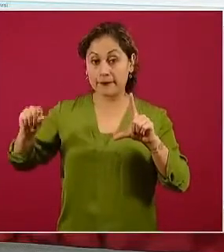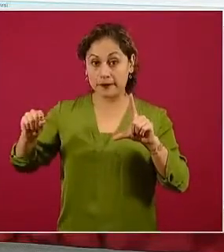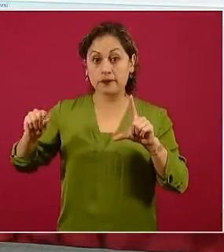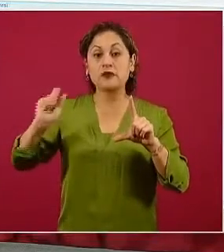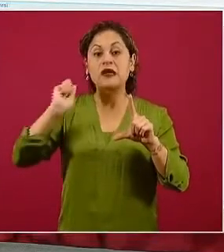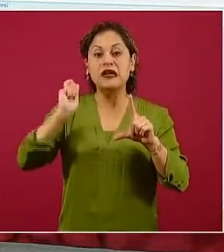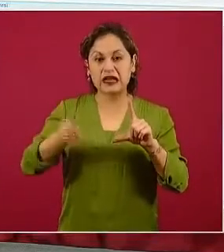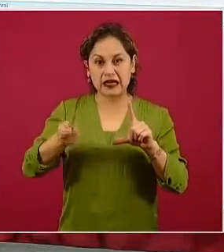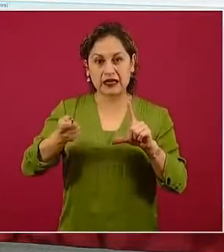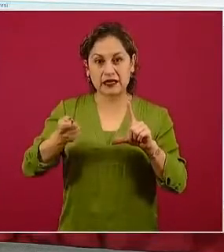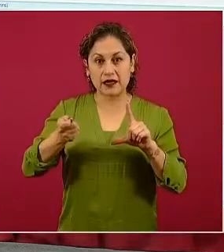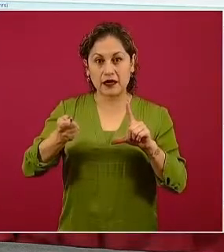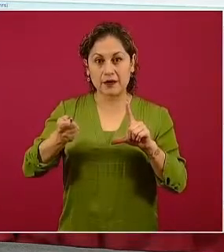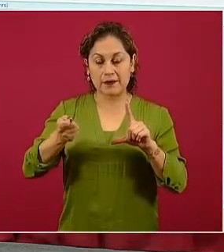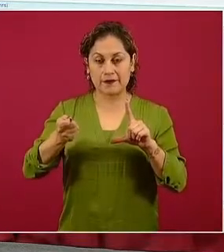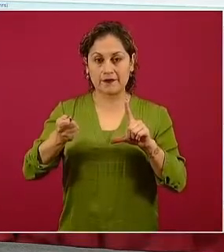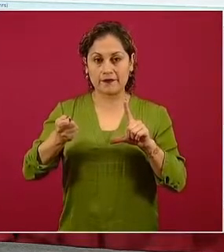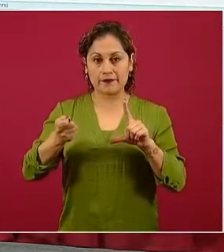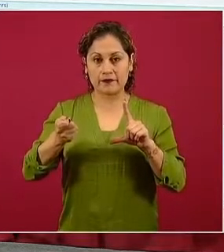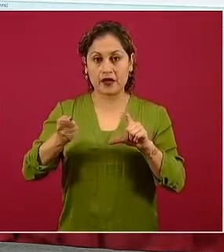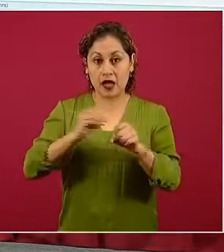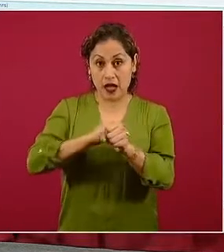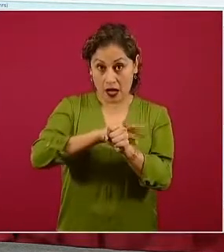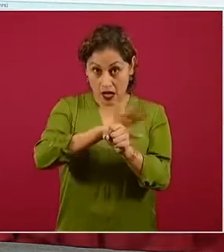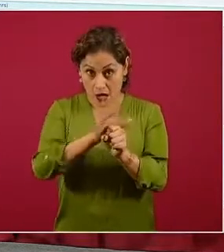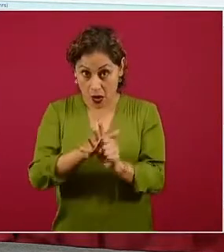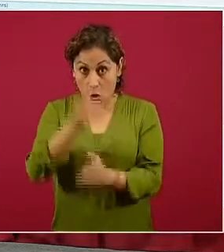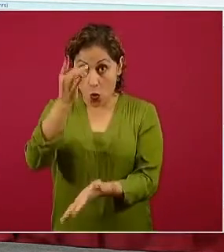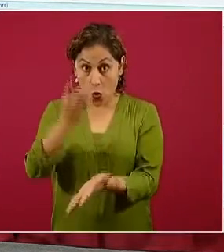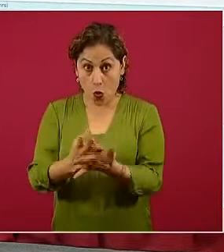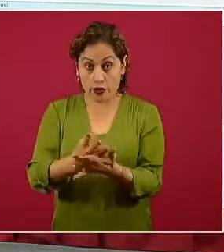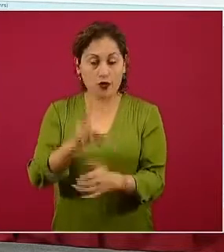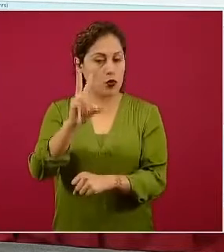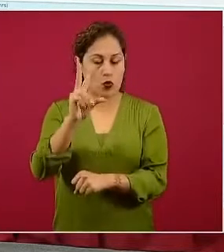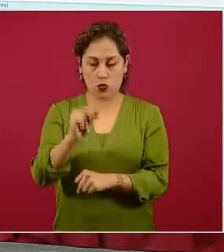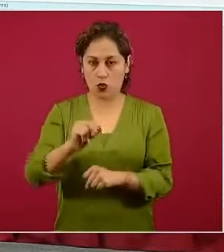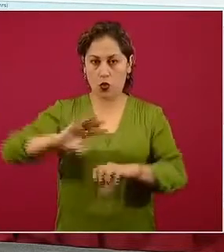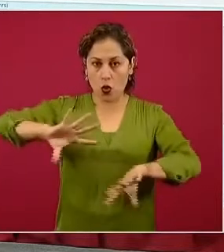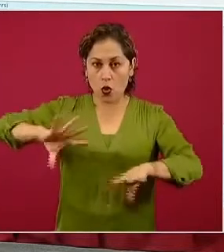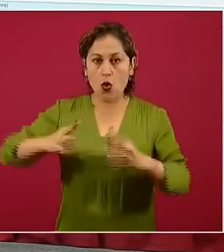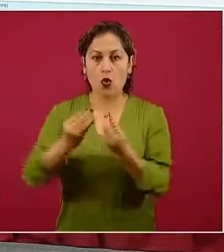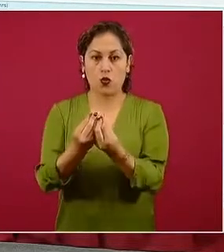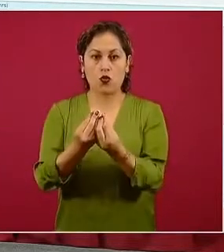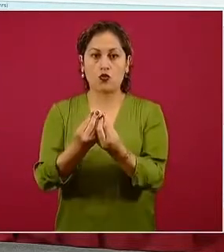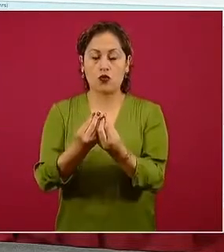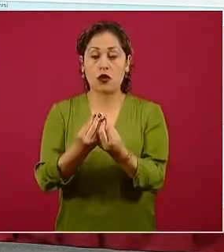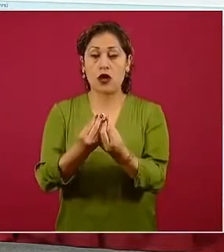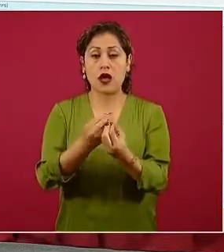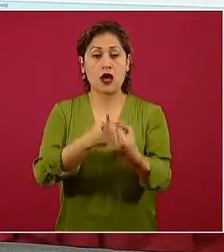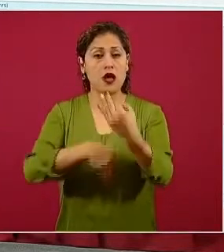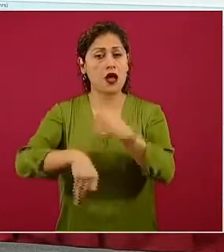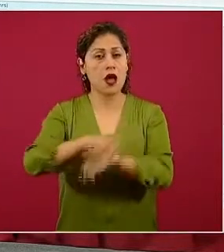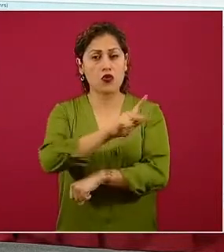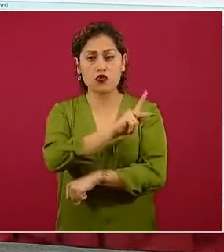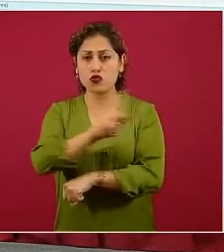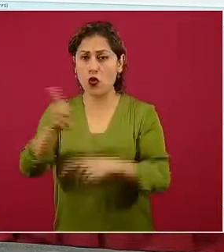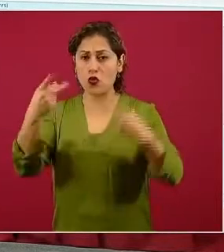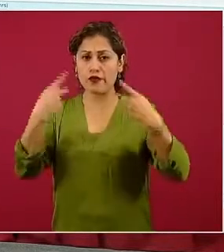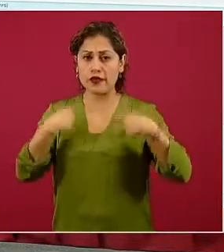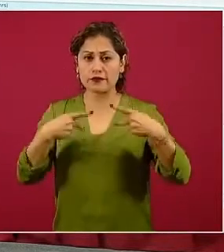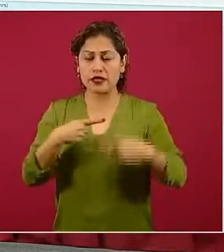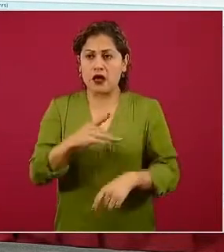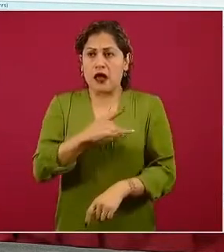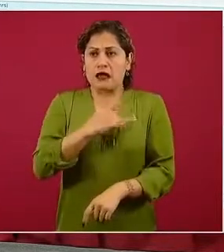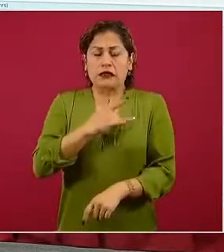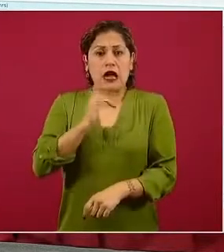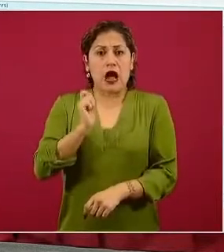no representan solamente casos de COVID-19. Aquí en el total de las barras están representadas todas las personas que tuvieron